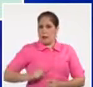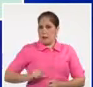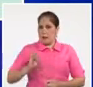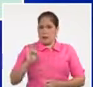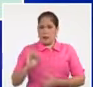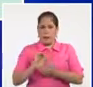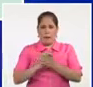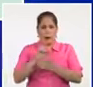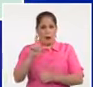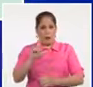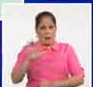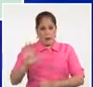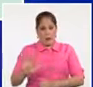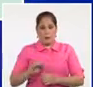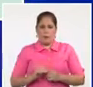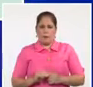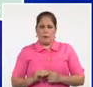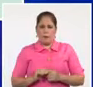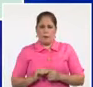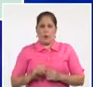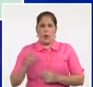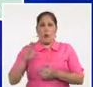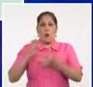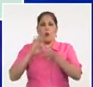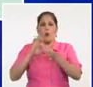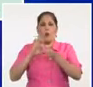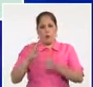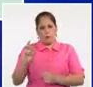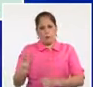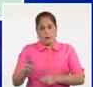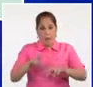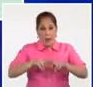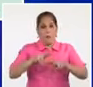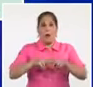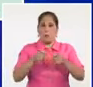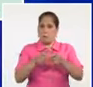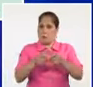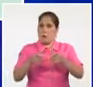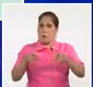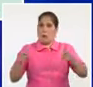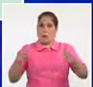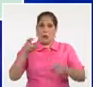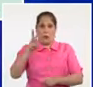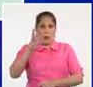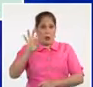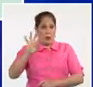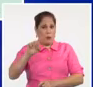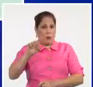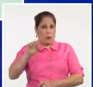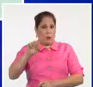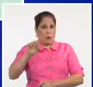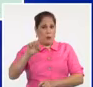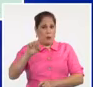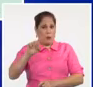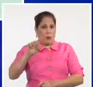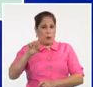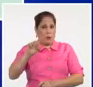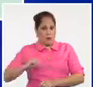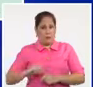5 y Huila de Melena 3. La Habana incrementa 38 casos más que el día